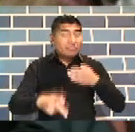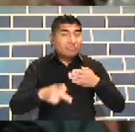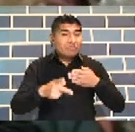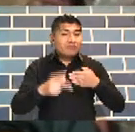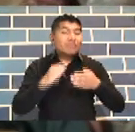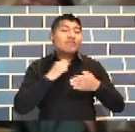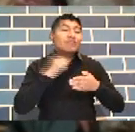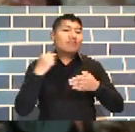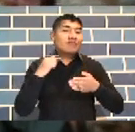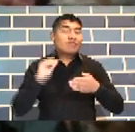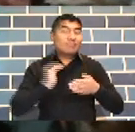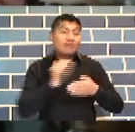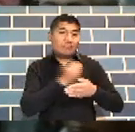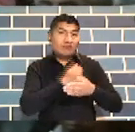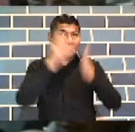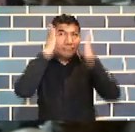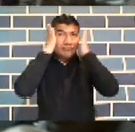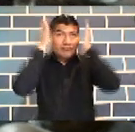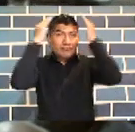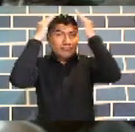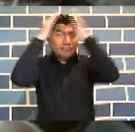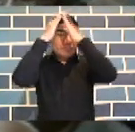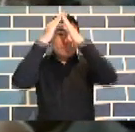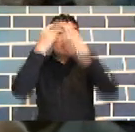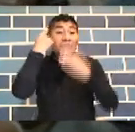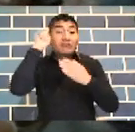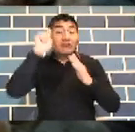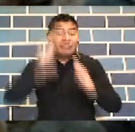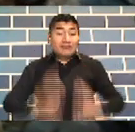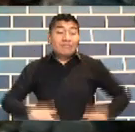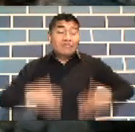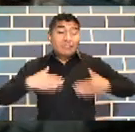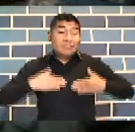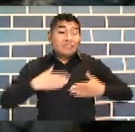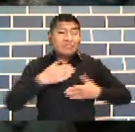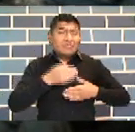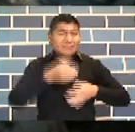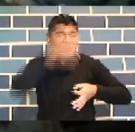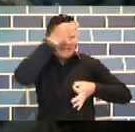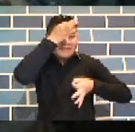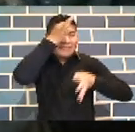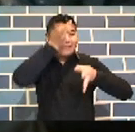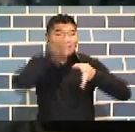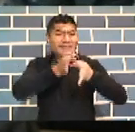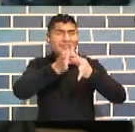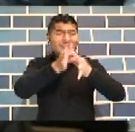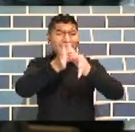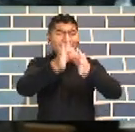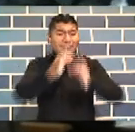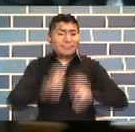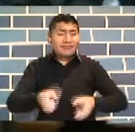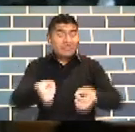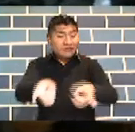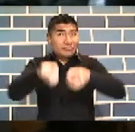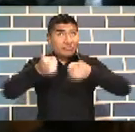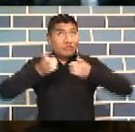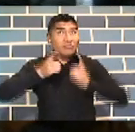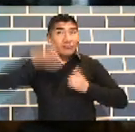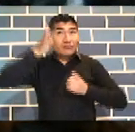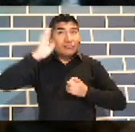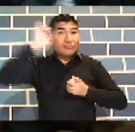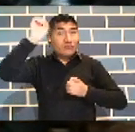nuestros pastores, sacerdotes, para que vivan con fidelidad y entusiasmo el don que han recibido de